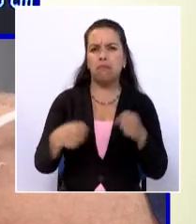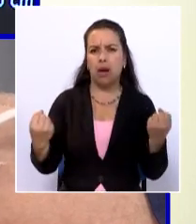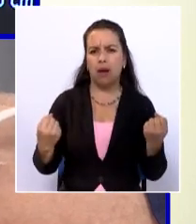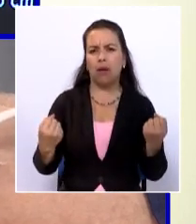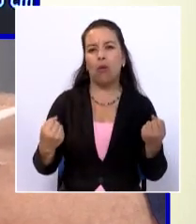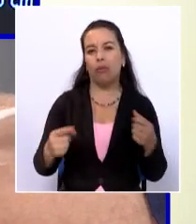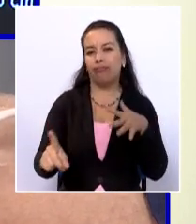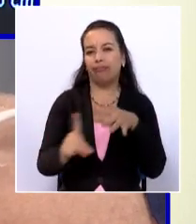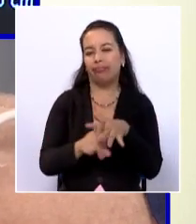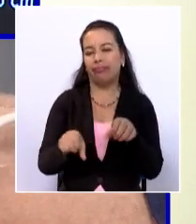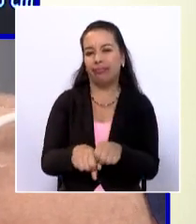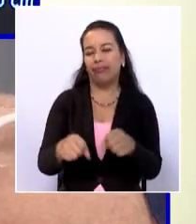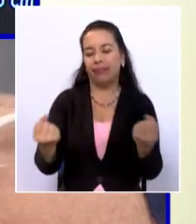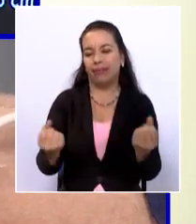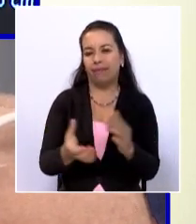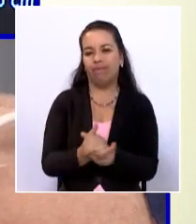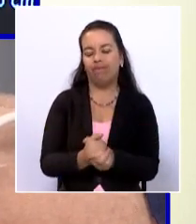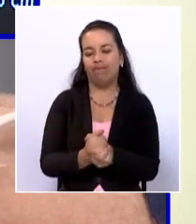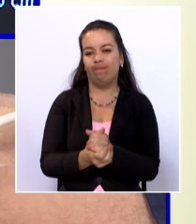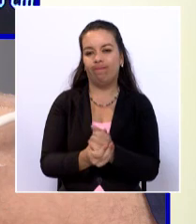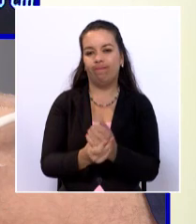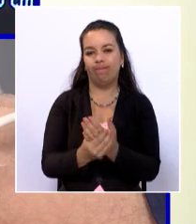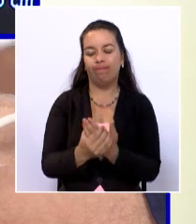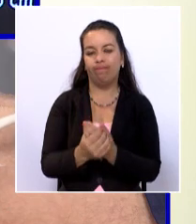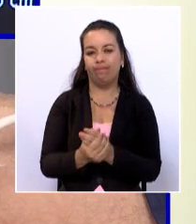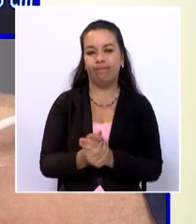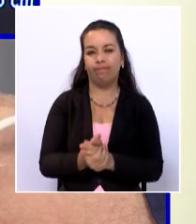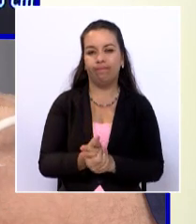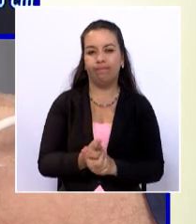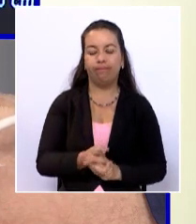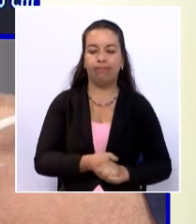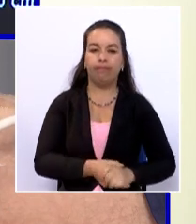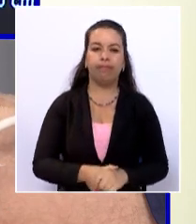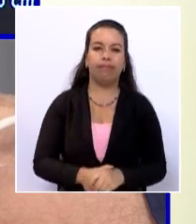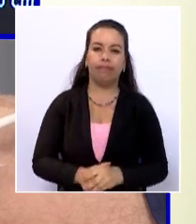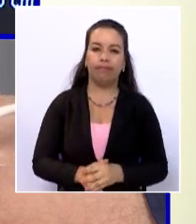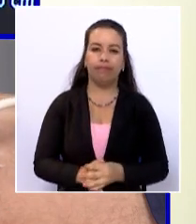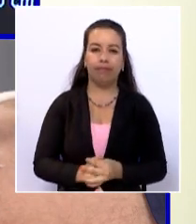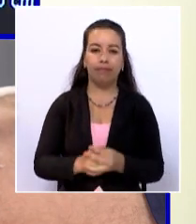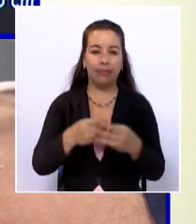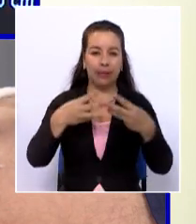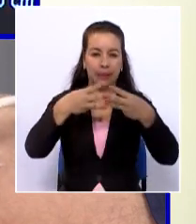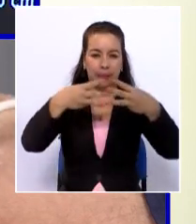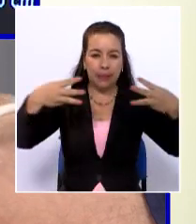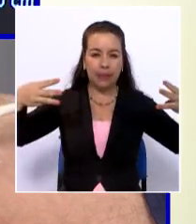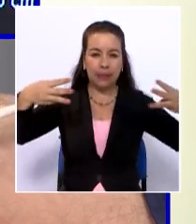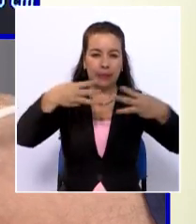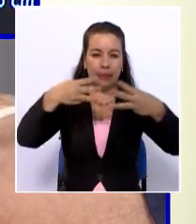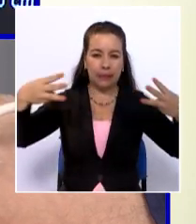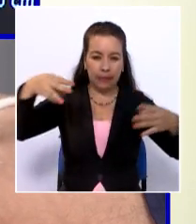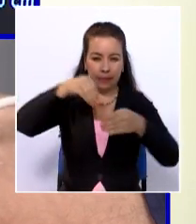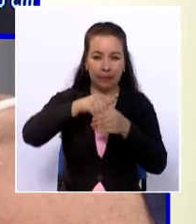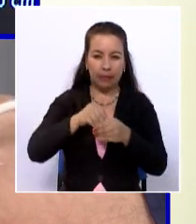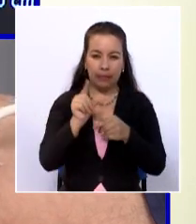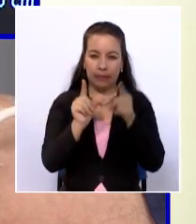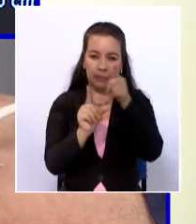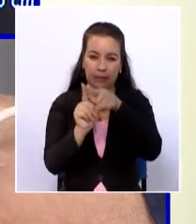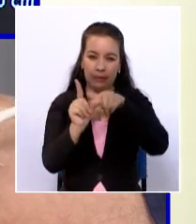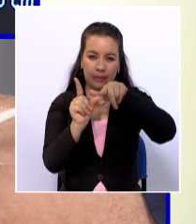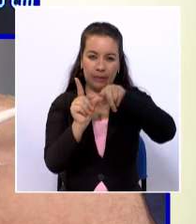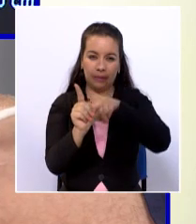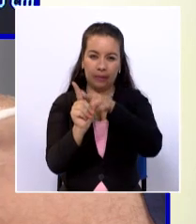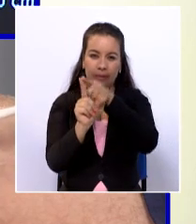lesiona sí pero entonces ahí ven ustedes ligamento colateral interno y abajo interesados líneas blancas en triangulitos que espero